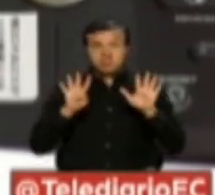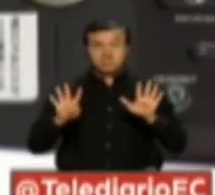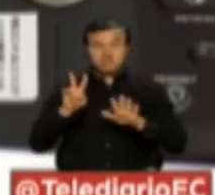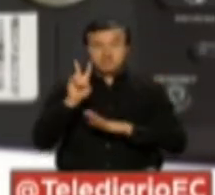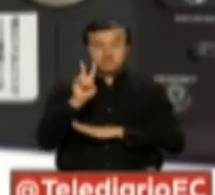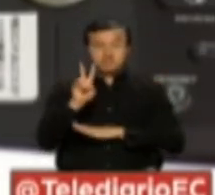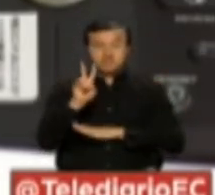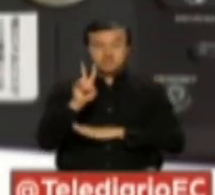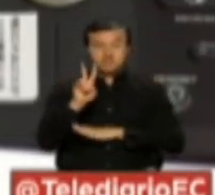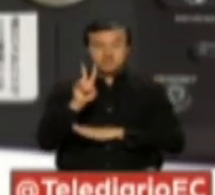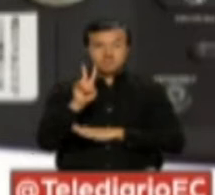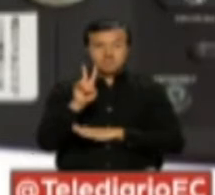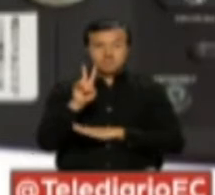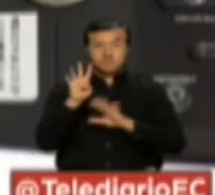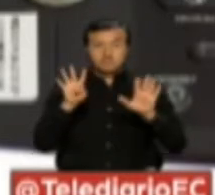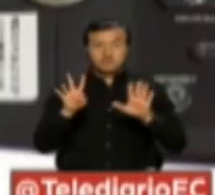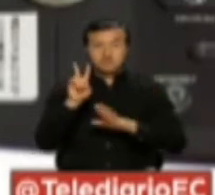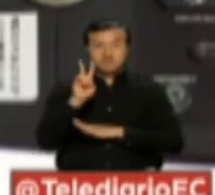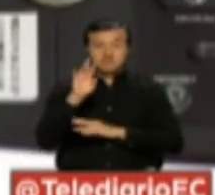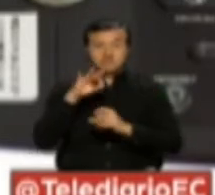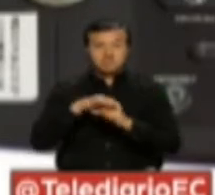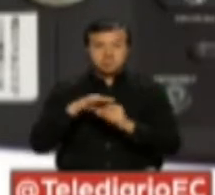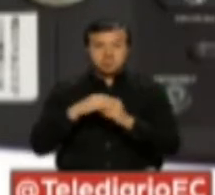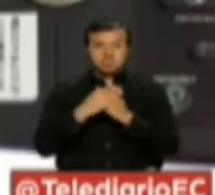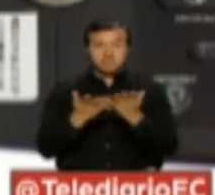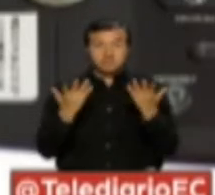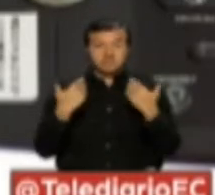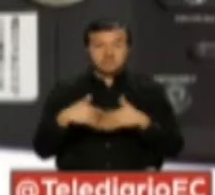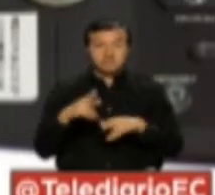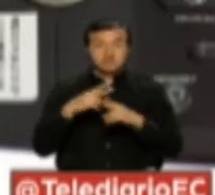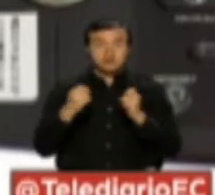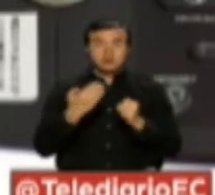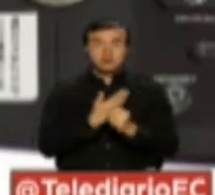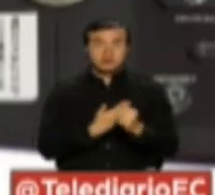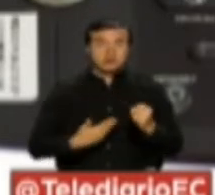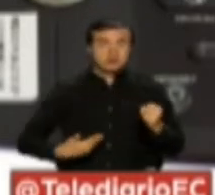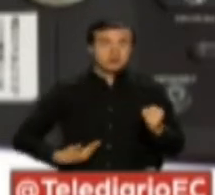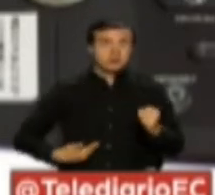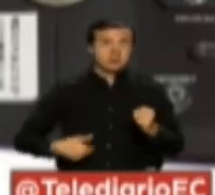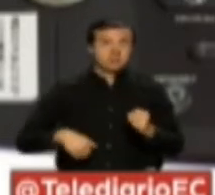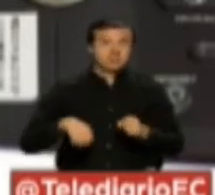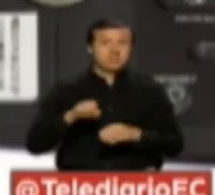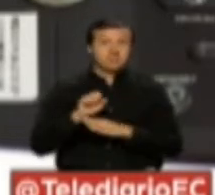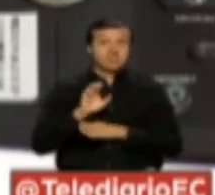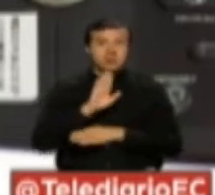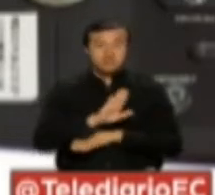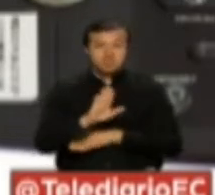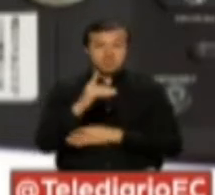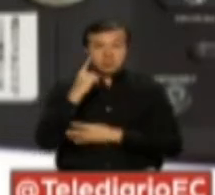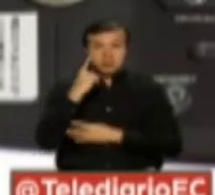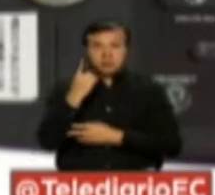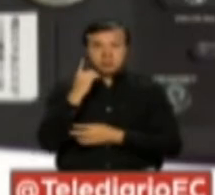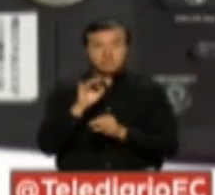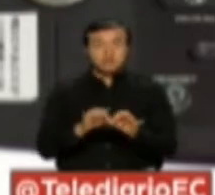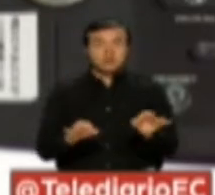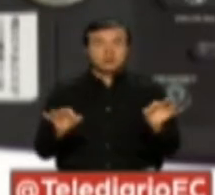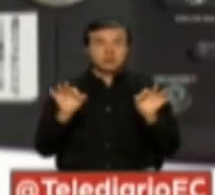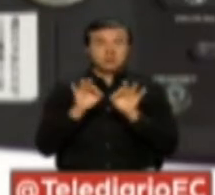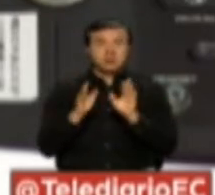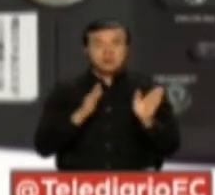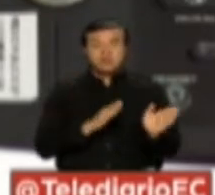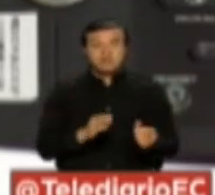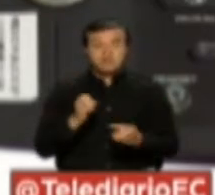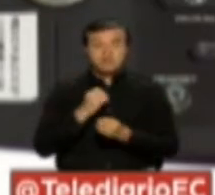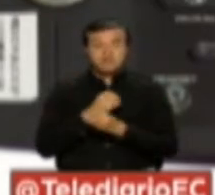votos para autorizar el enjuiciamiento penal del expresidente de la República. Es decir, el día de ayer no es que se negó la autorización para el